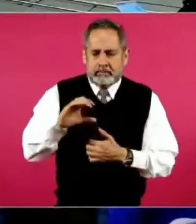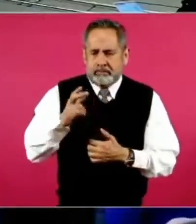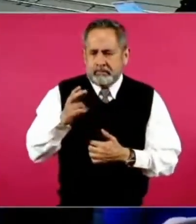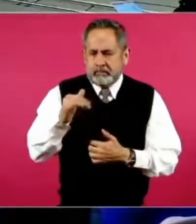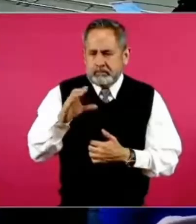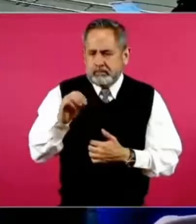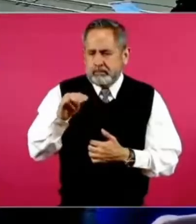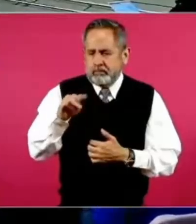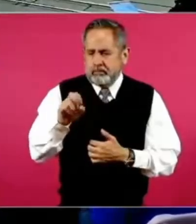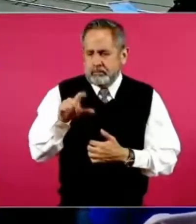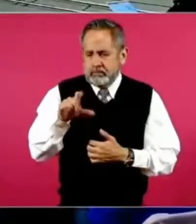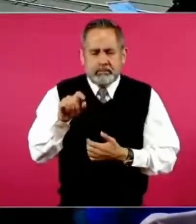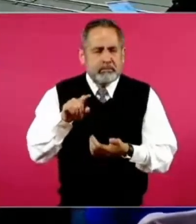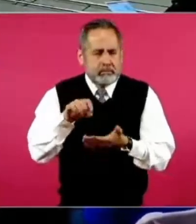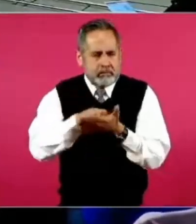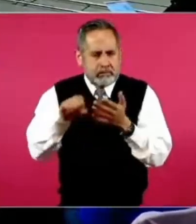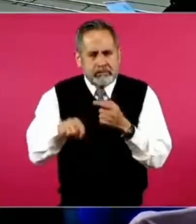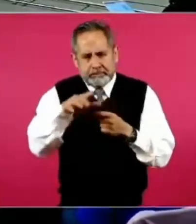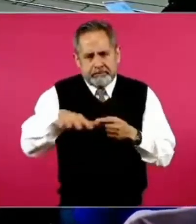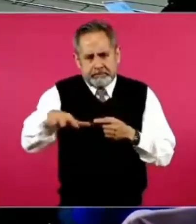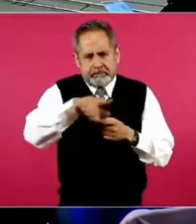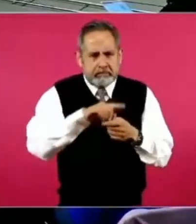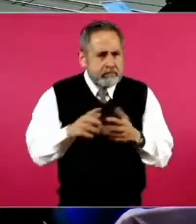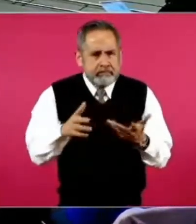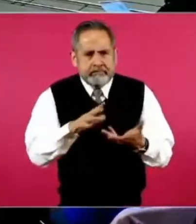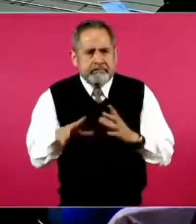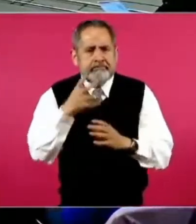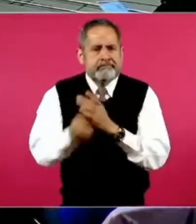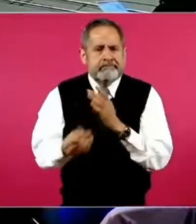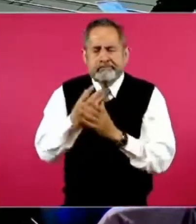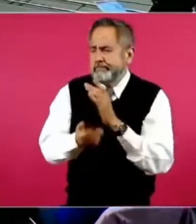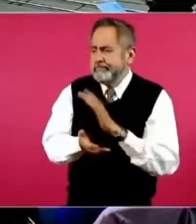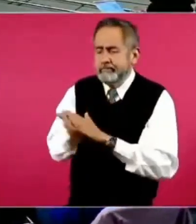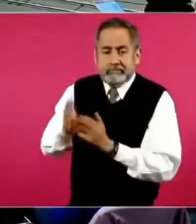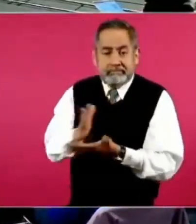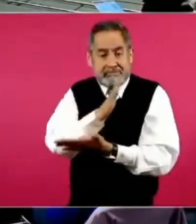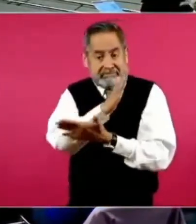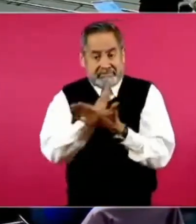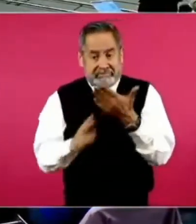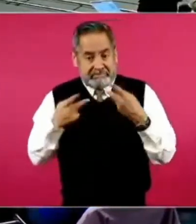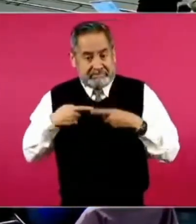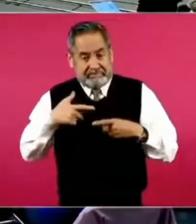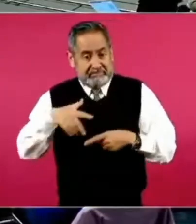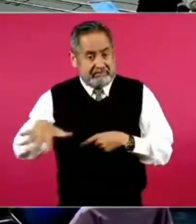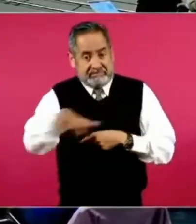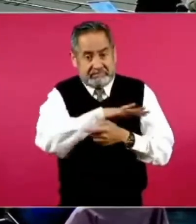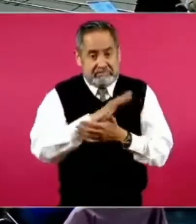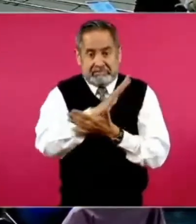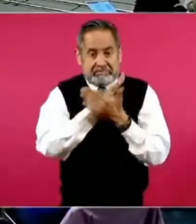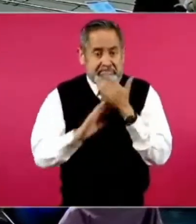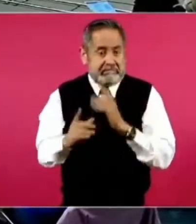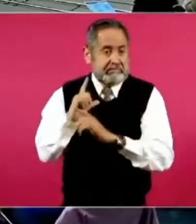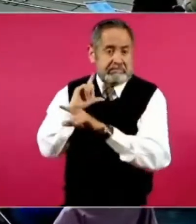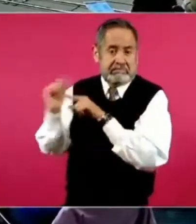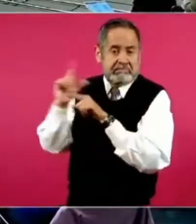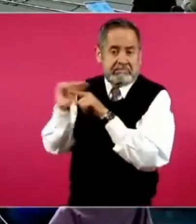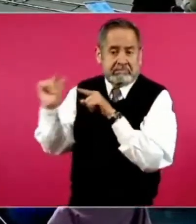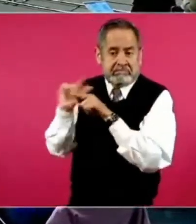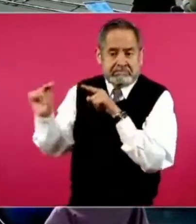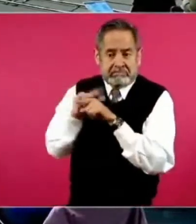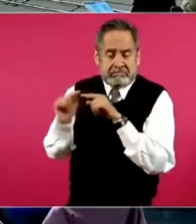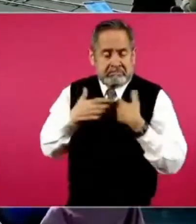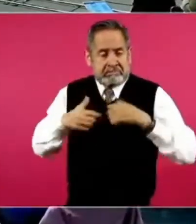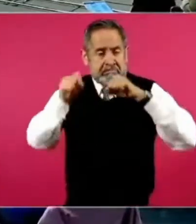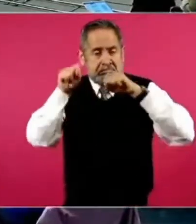por ejemplo, ya se tuvo que desplazar prácticamente la mitad de la población de la cabecera municipal.